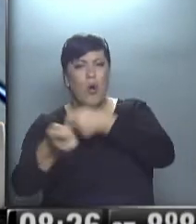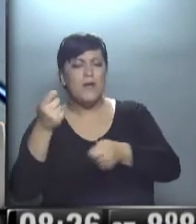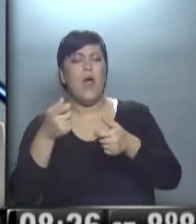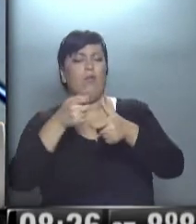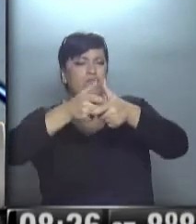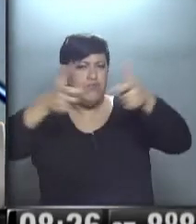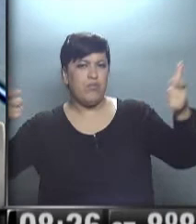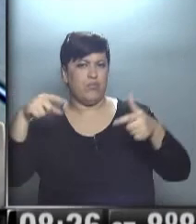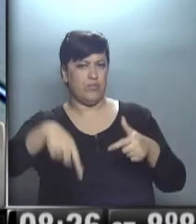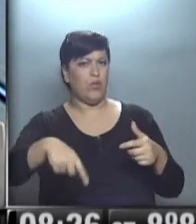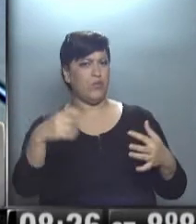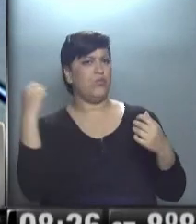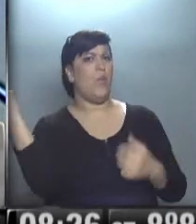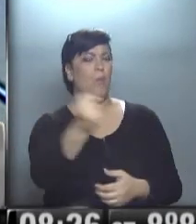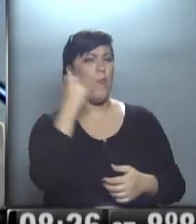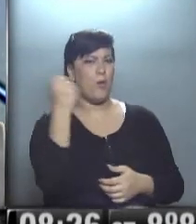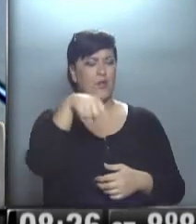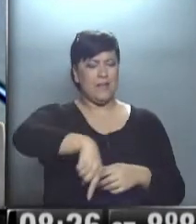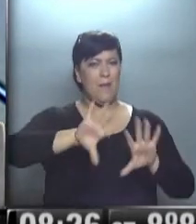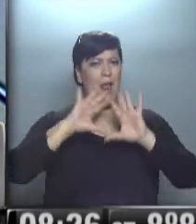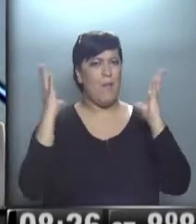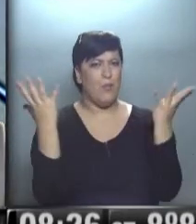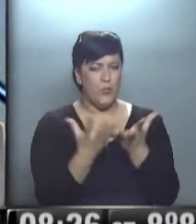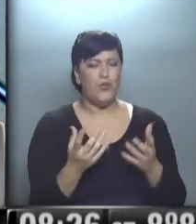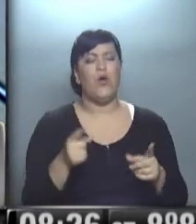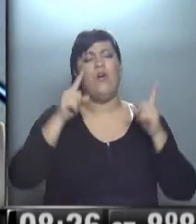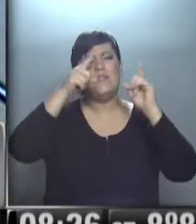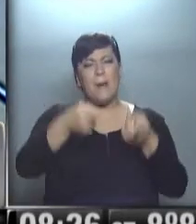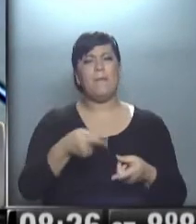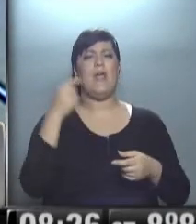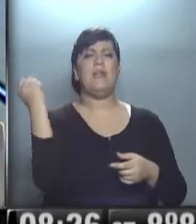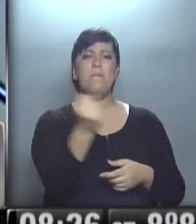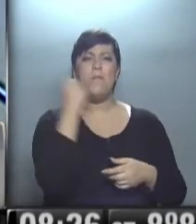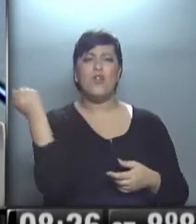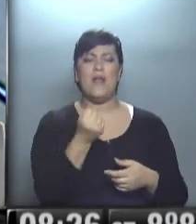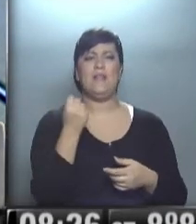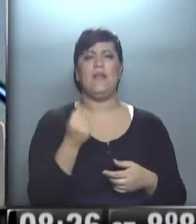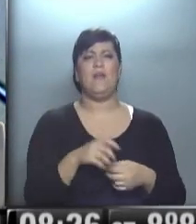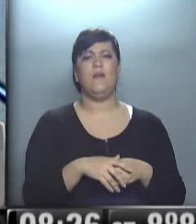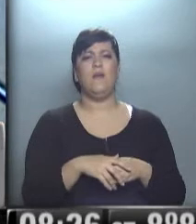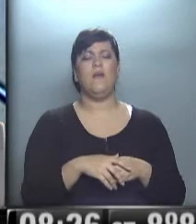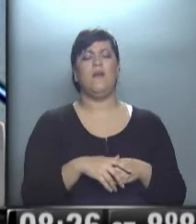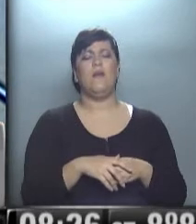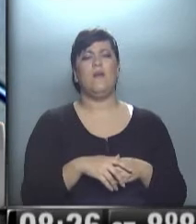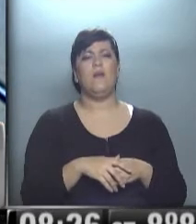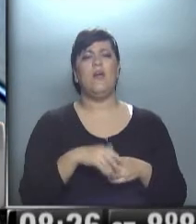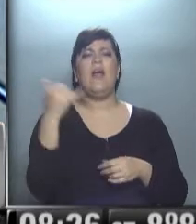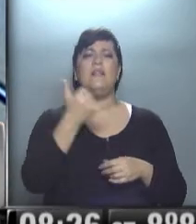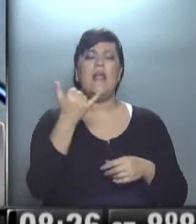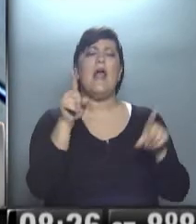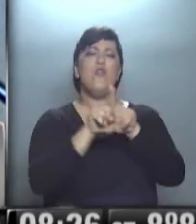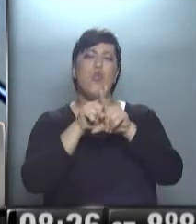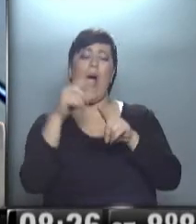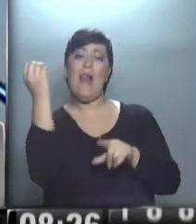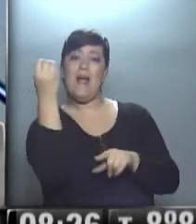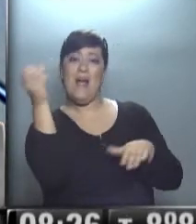el nuevo escenario global y a su vez también nos parece muy importante tener un fondo de contingencia en